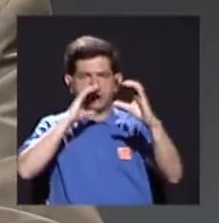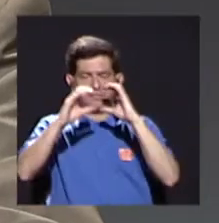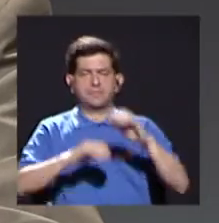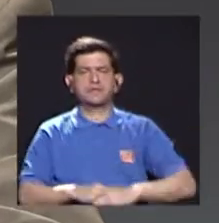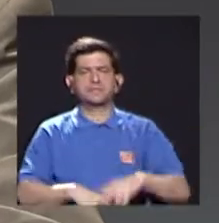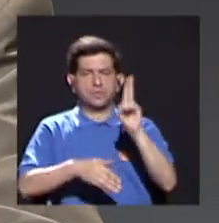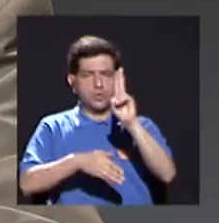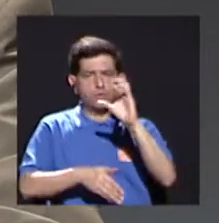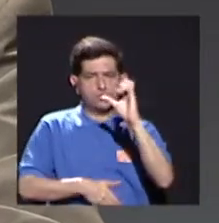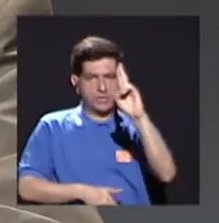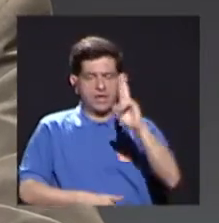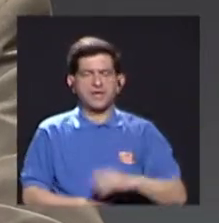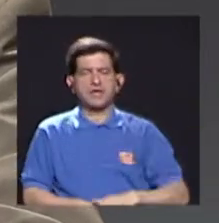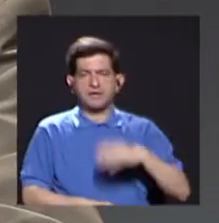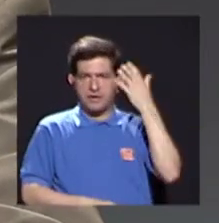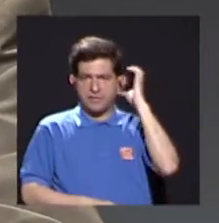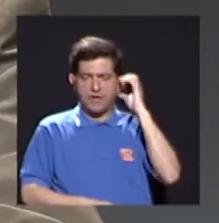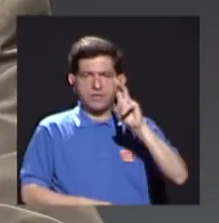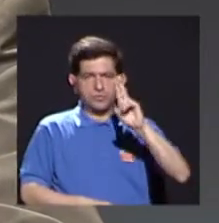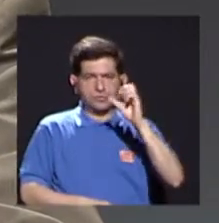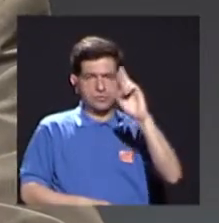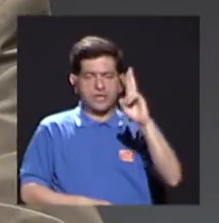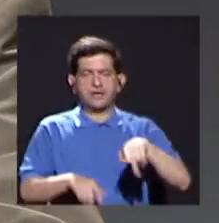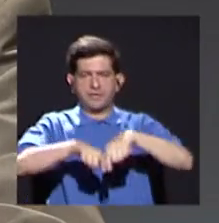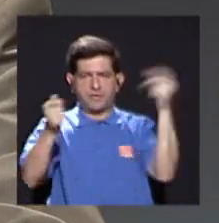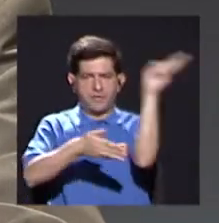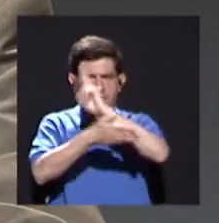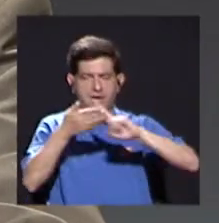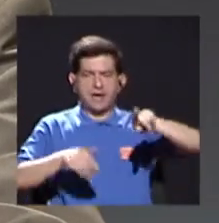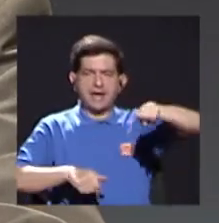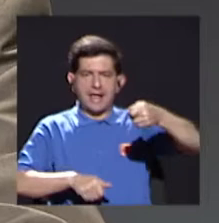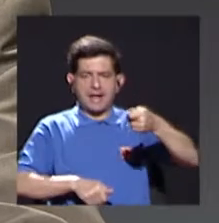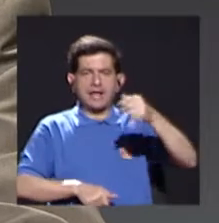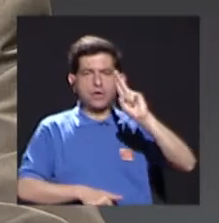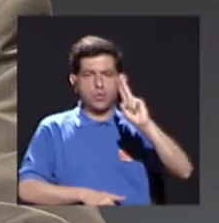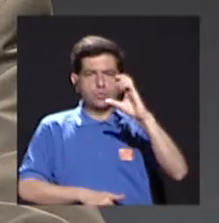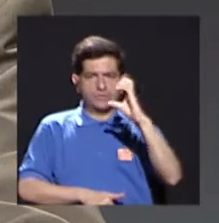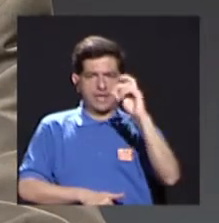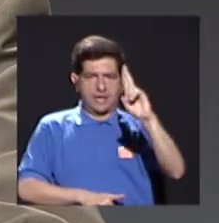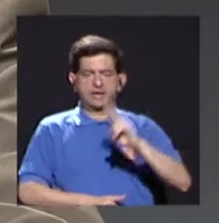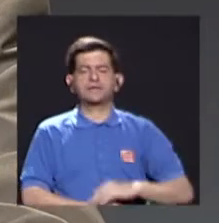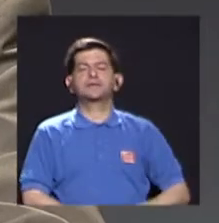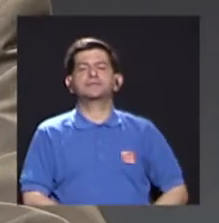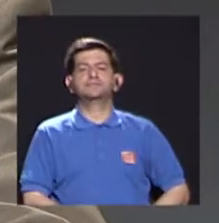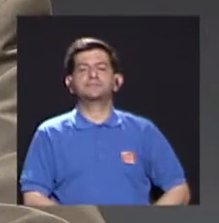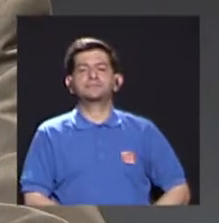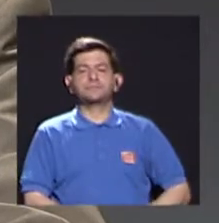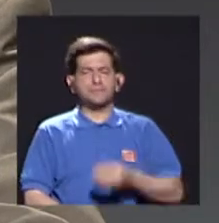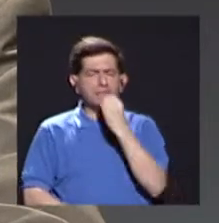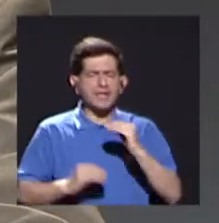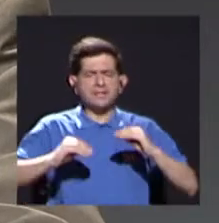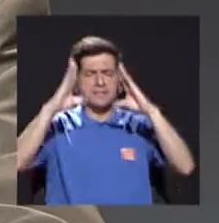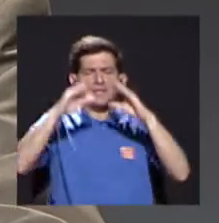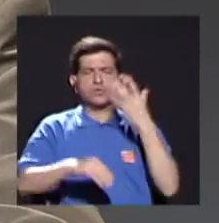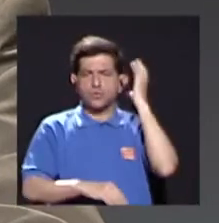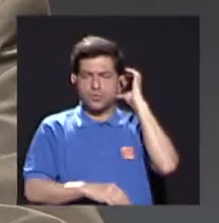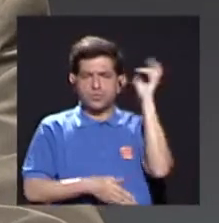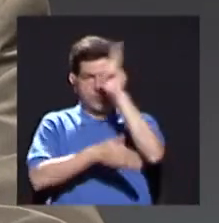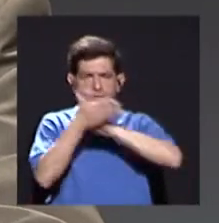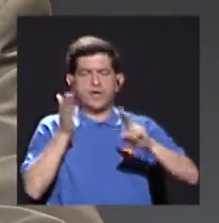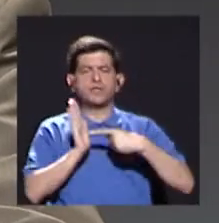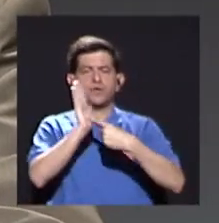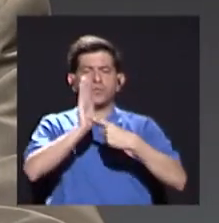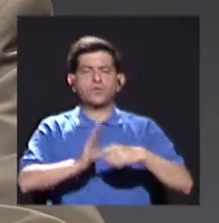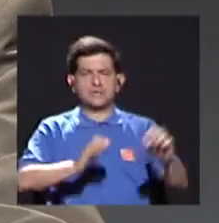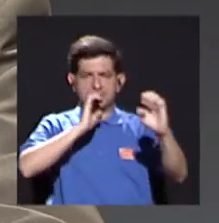de costa rica radio suceder e semana la universidad y el canal hacer desayunos de radio universidad presenta esta